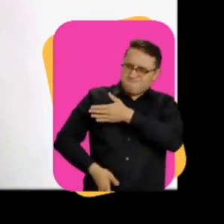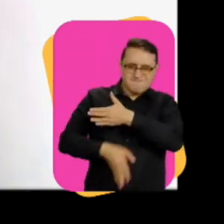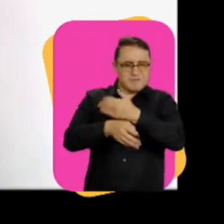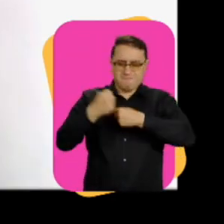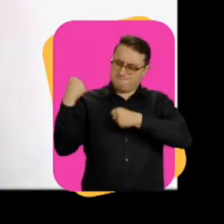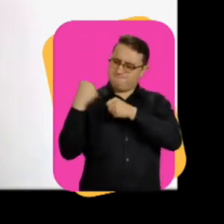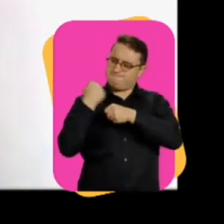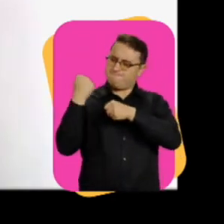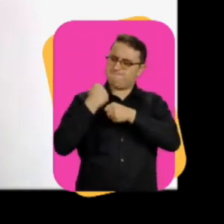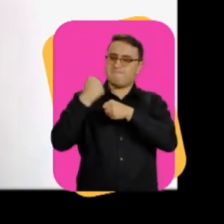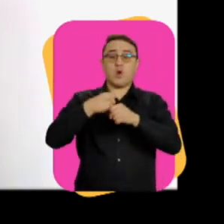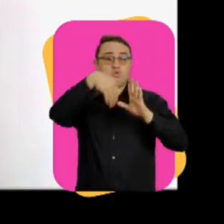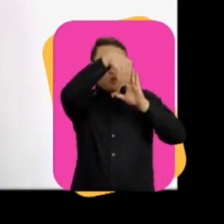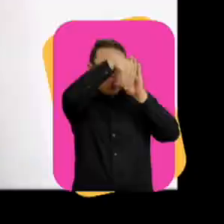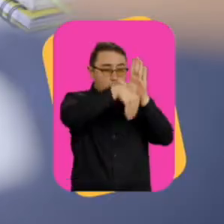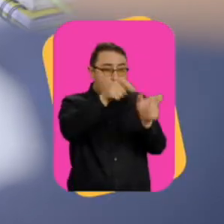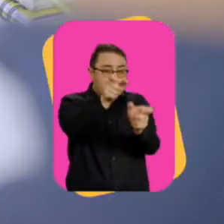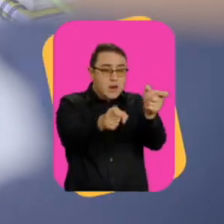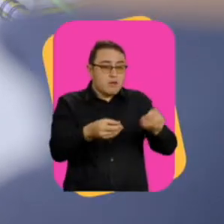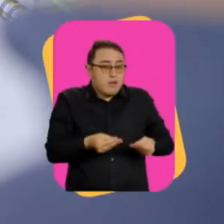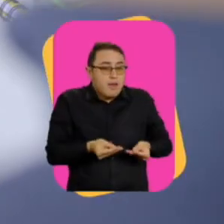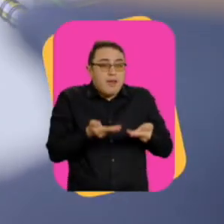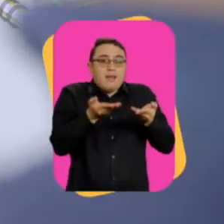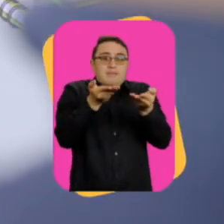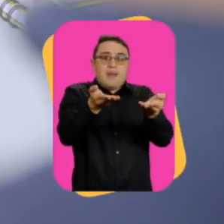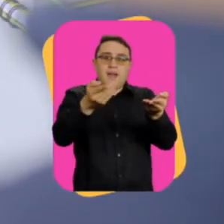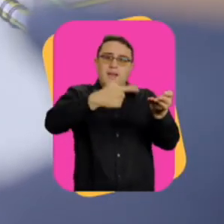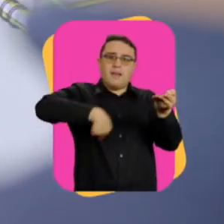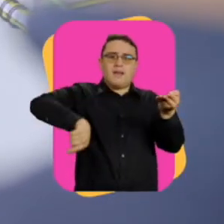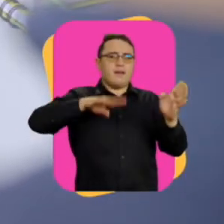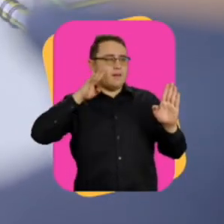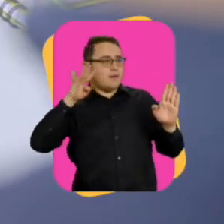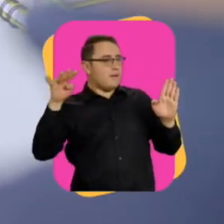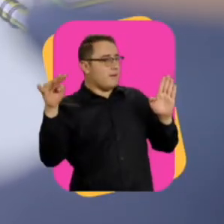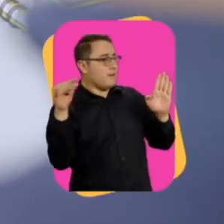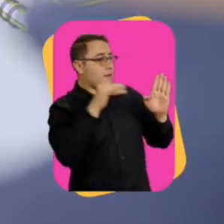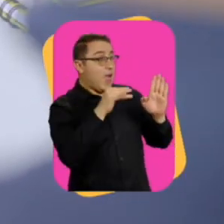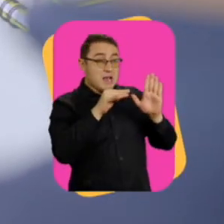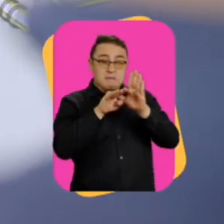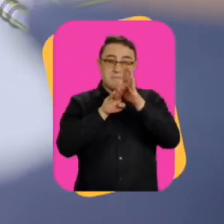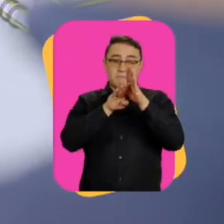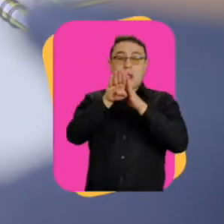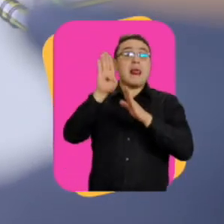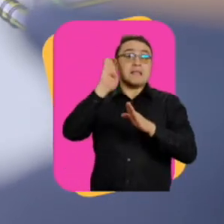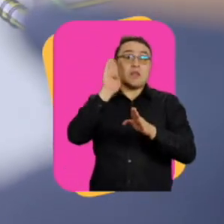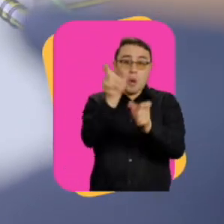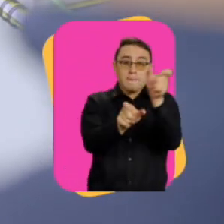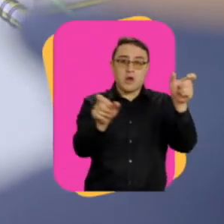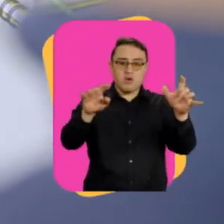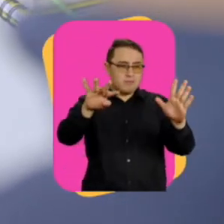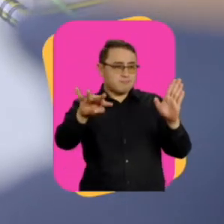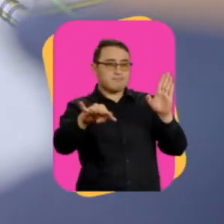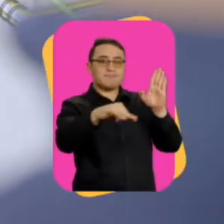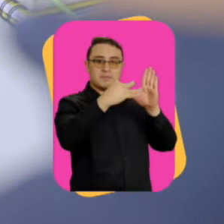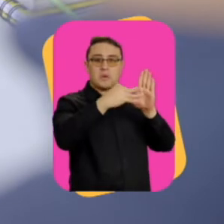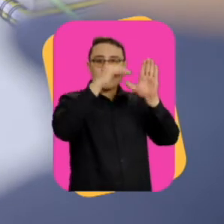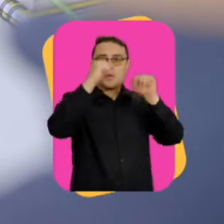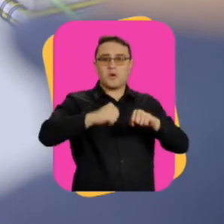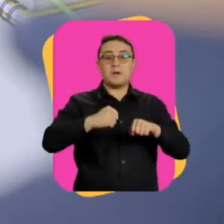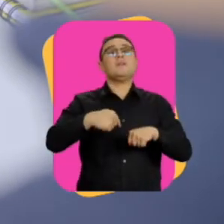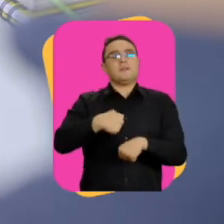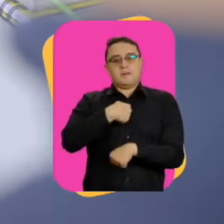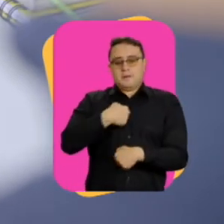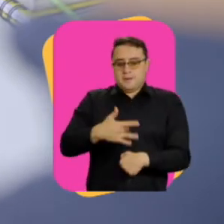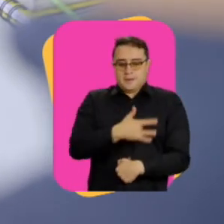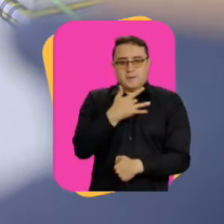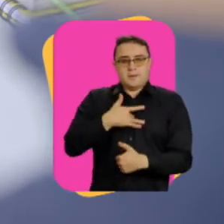seguirle entregando contenidos a las personas, seguir llegando a, ya es que llegamos al celular de la gente. Eso para mí es una gran